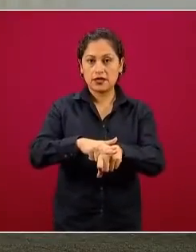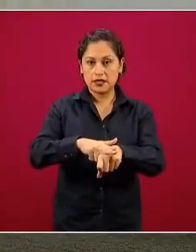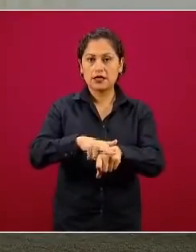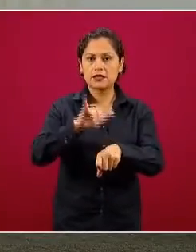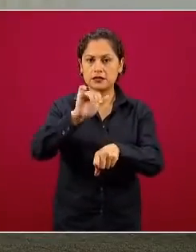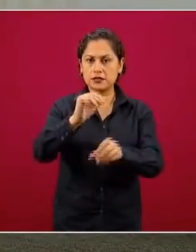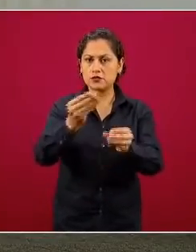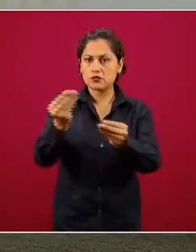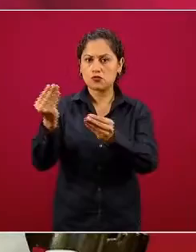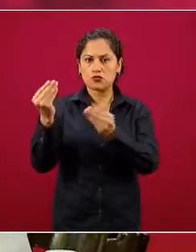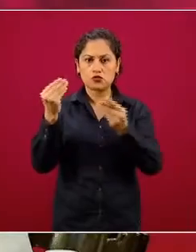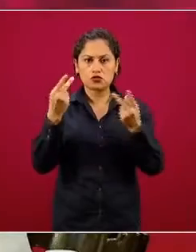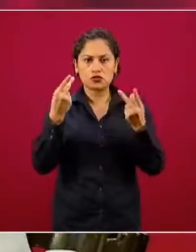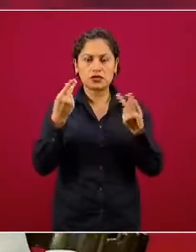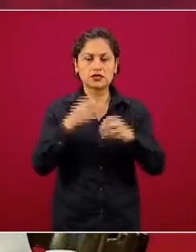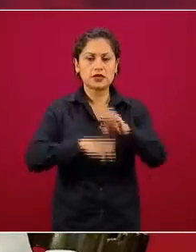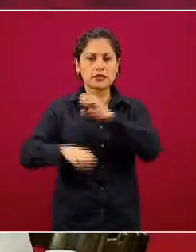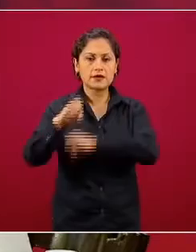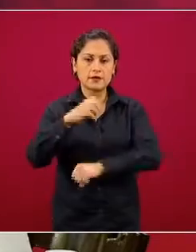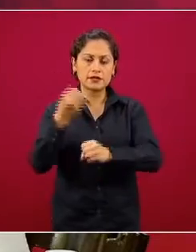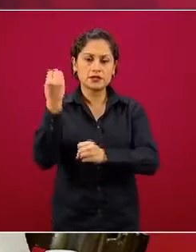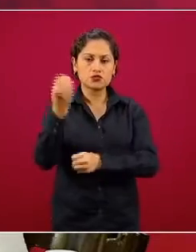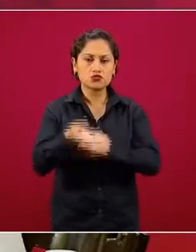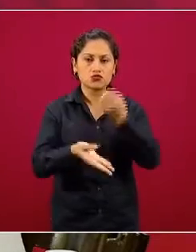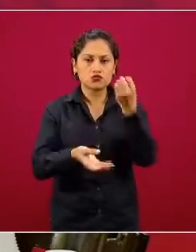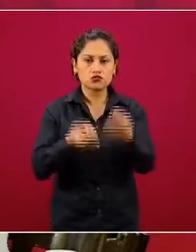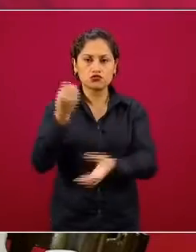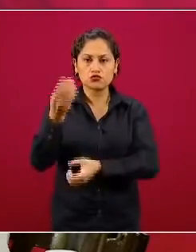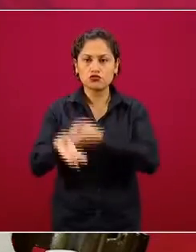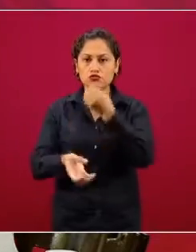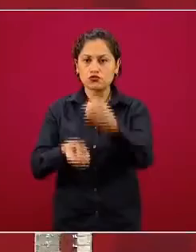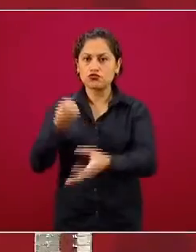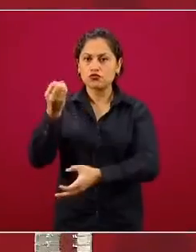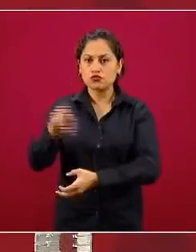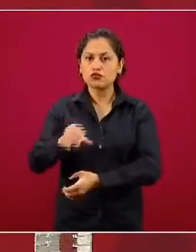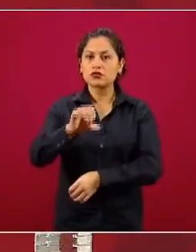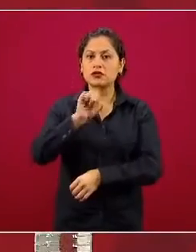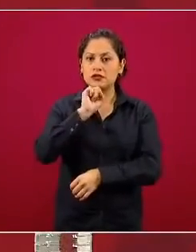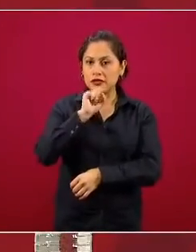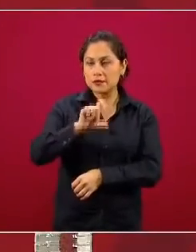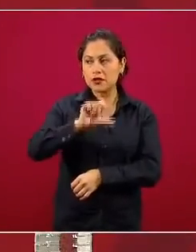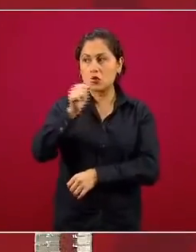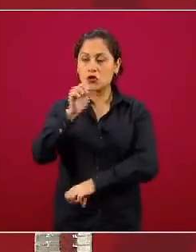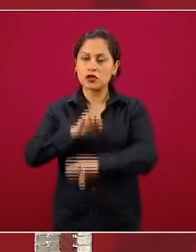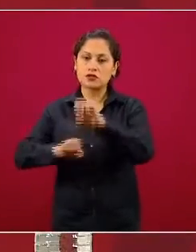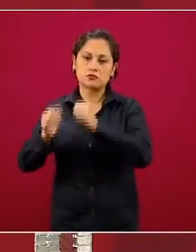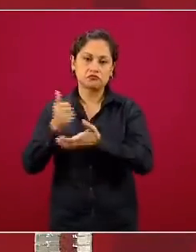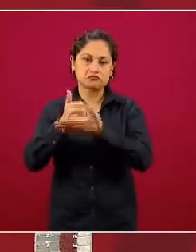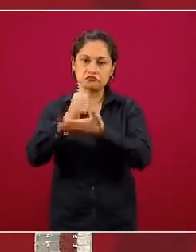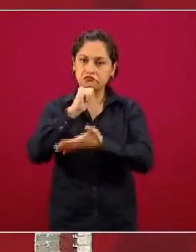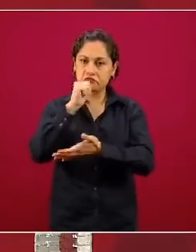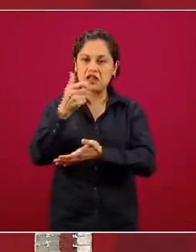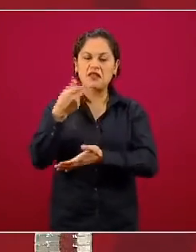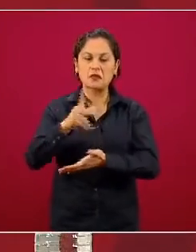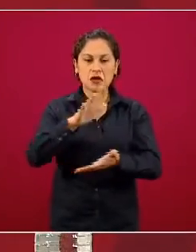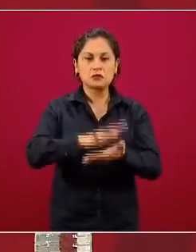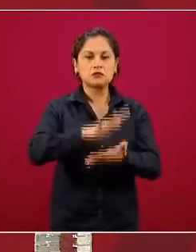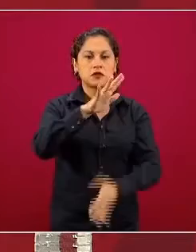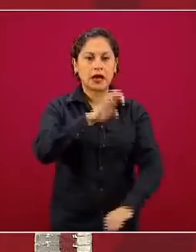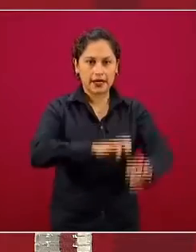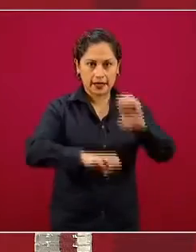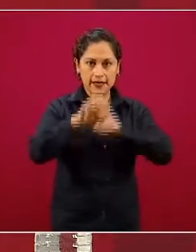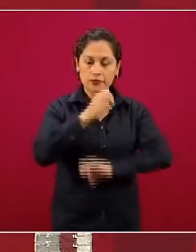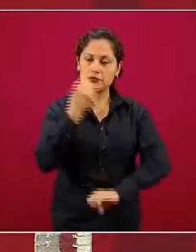donaciones muy importantes de muchas empresas, así como hay otras que no se han comportado de la mejor manera, la gran mayoría lo ha hecho así, y ha habido